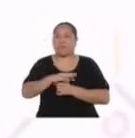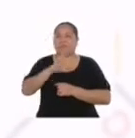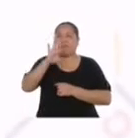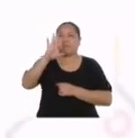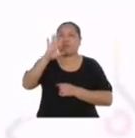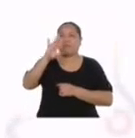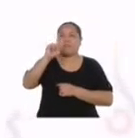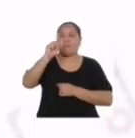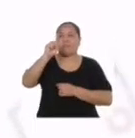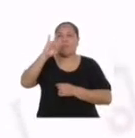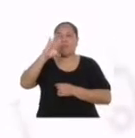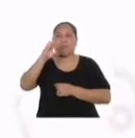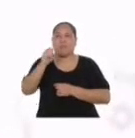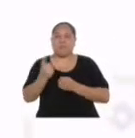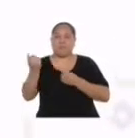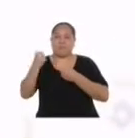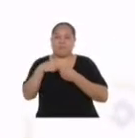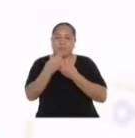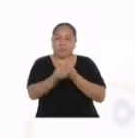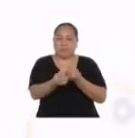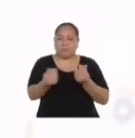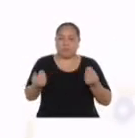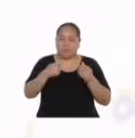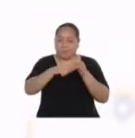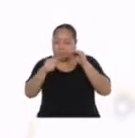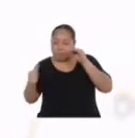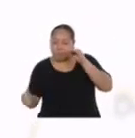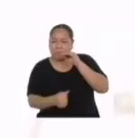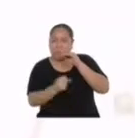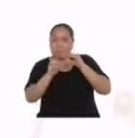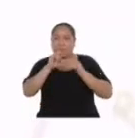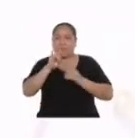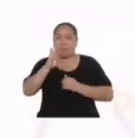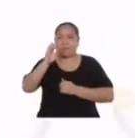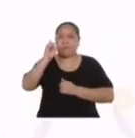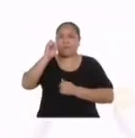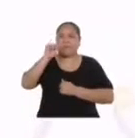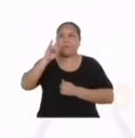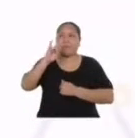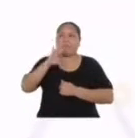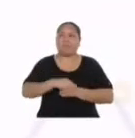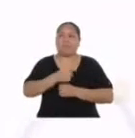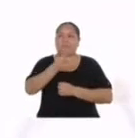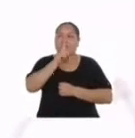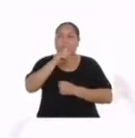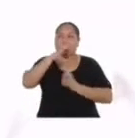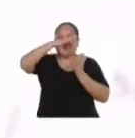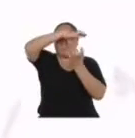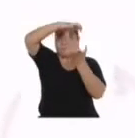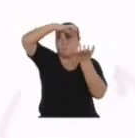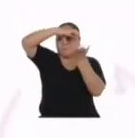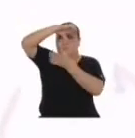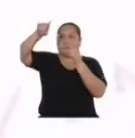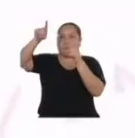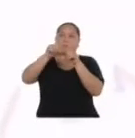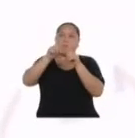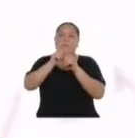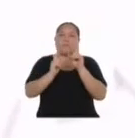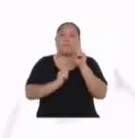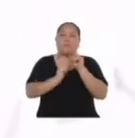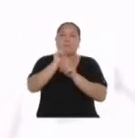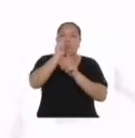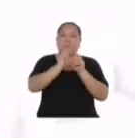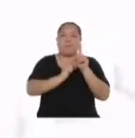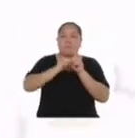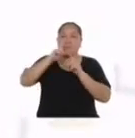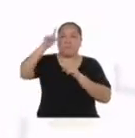Físico. Está integrado por el suelo, subsuelo, agua y clima, incluyendo temperatura,